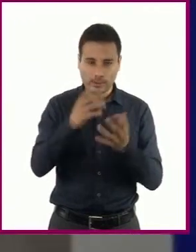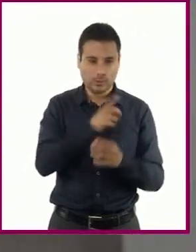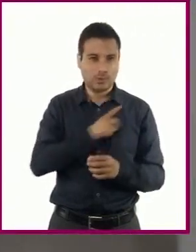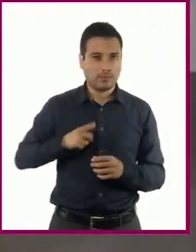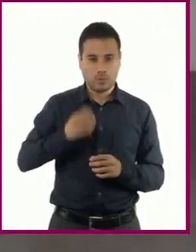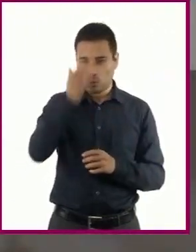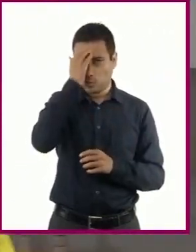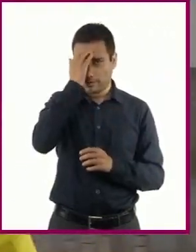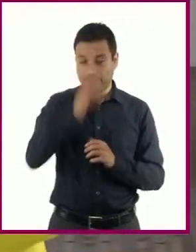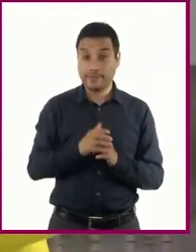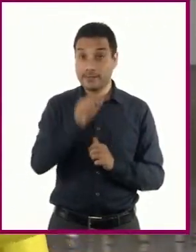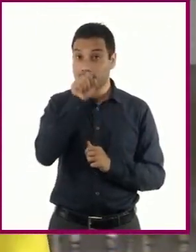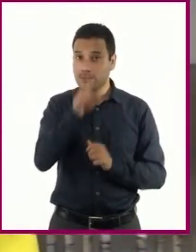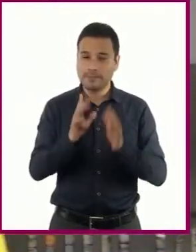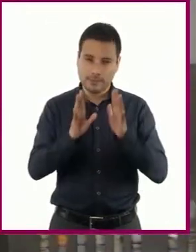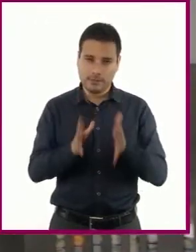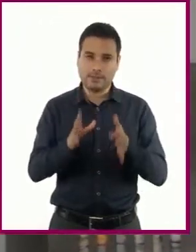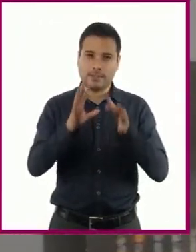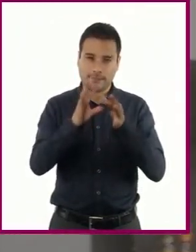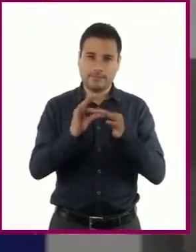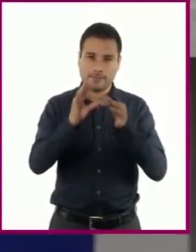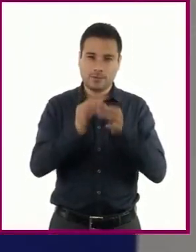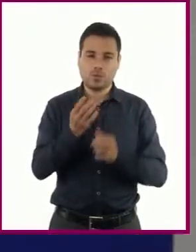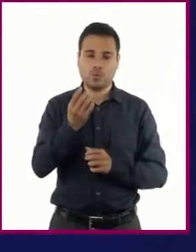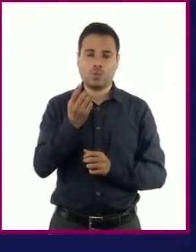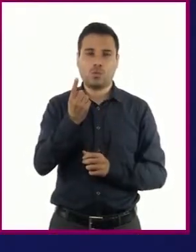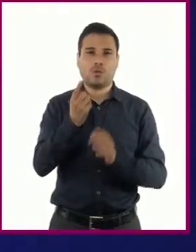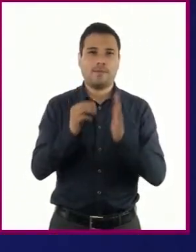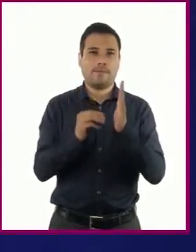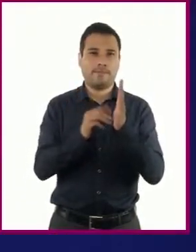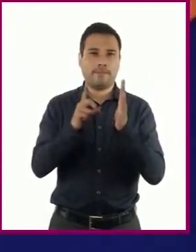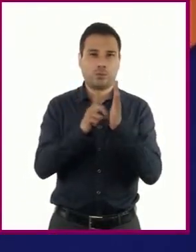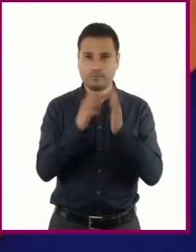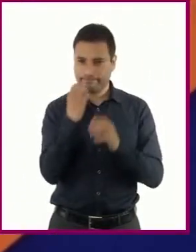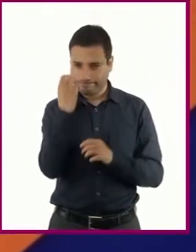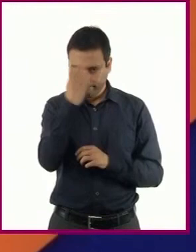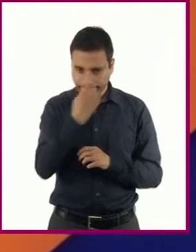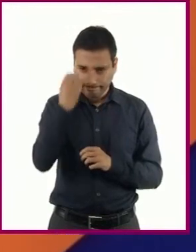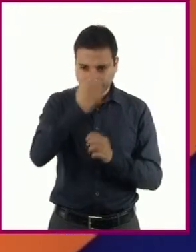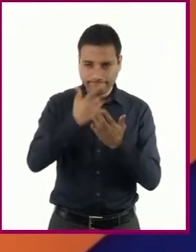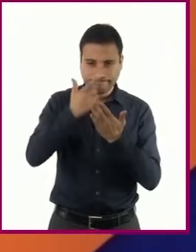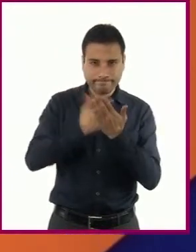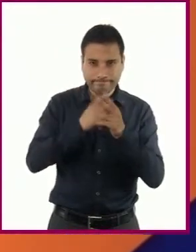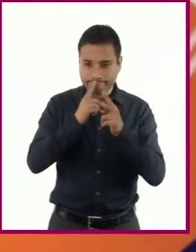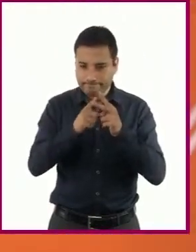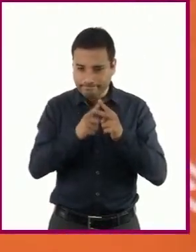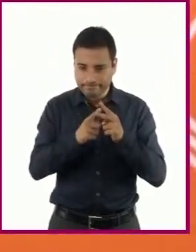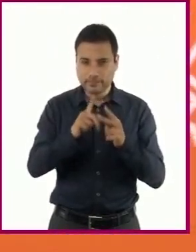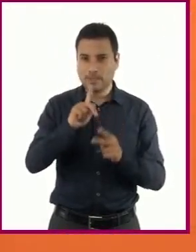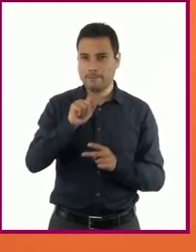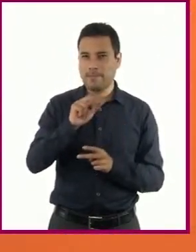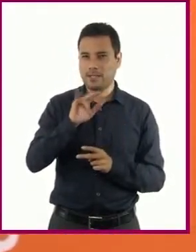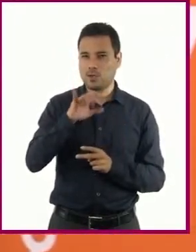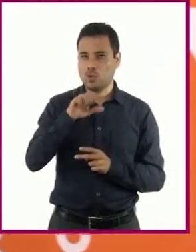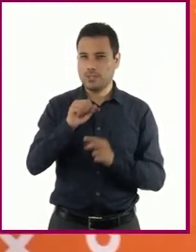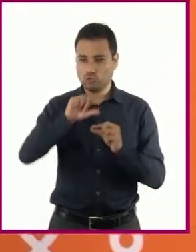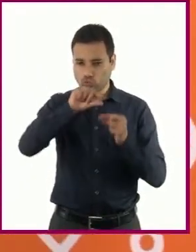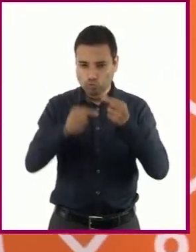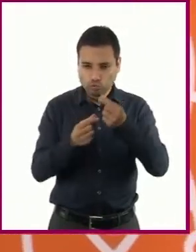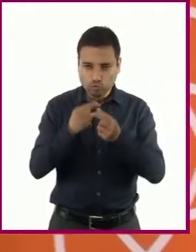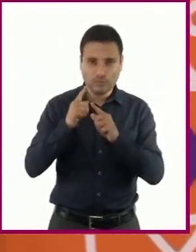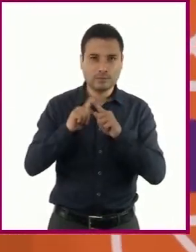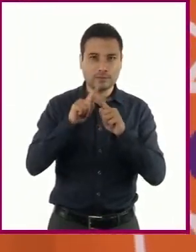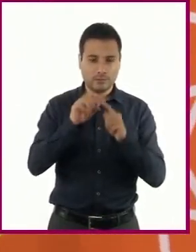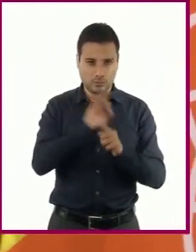Finalmente, aprendimos a utilizar un método indirecto para cuantificar el número de partículas que participan en una reacción